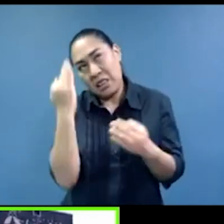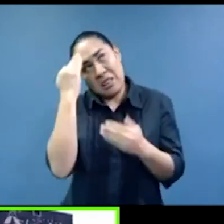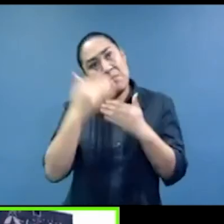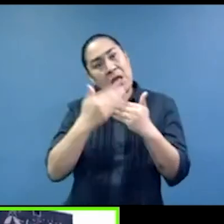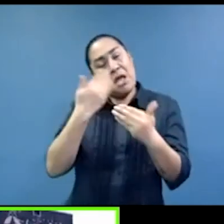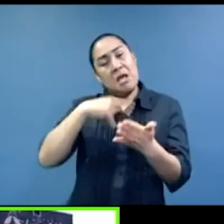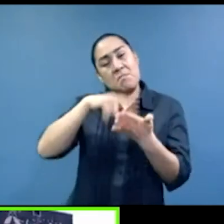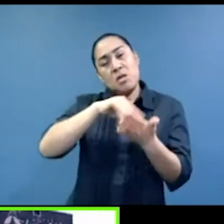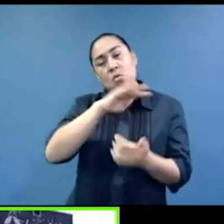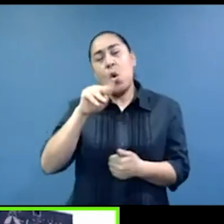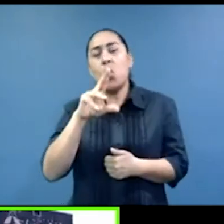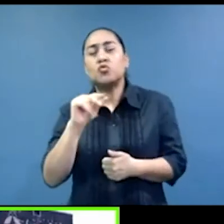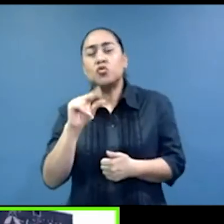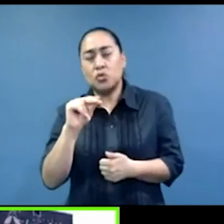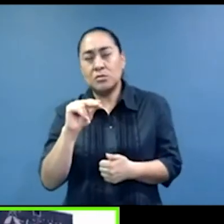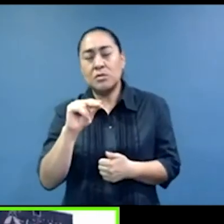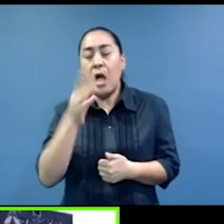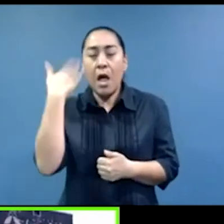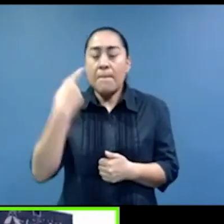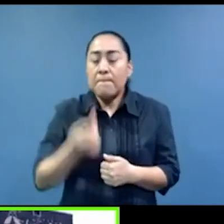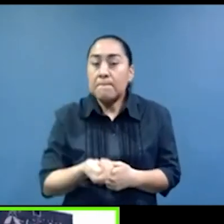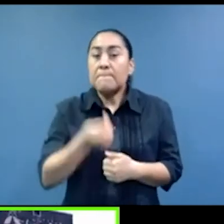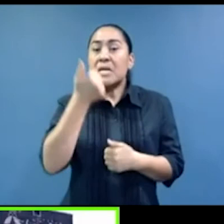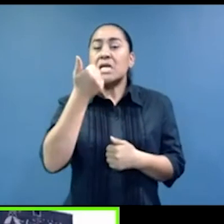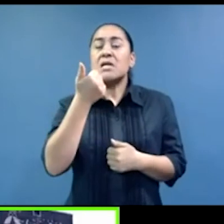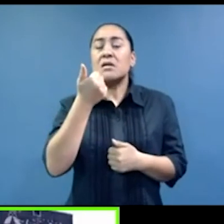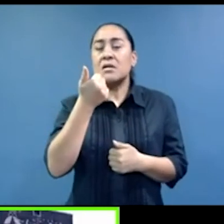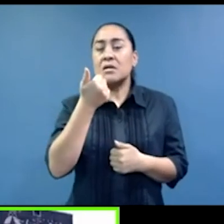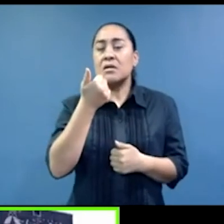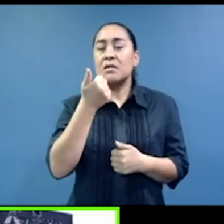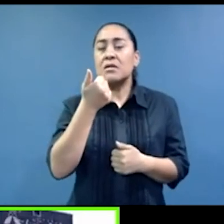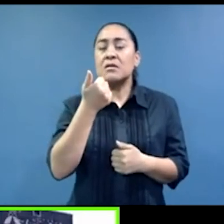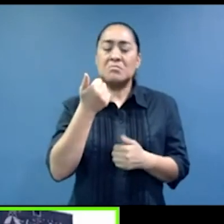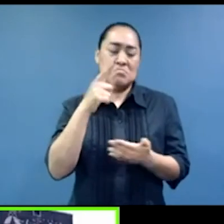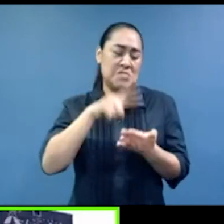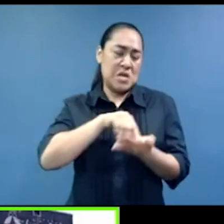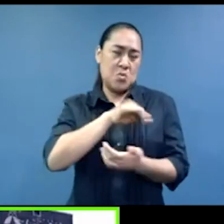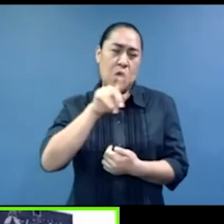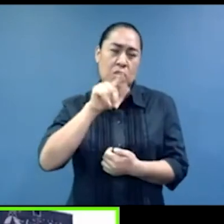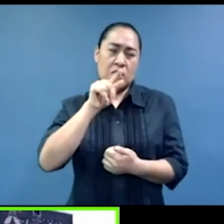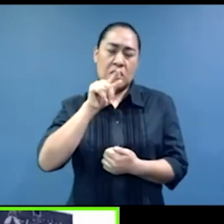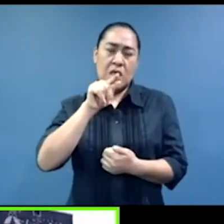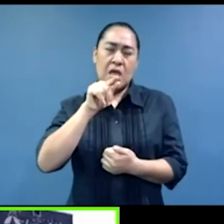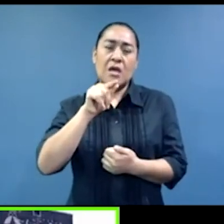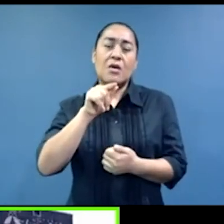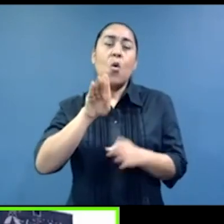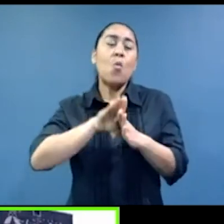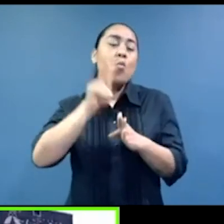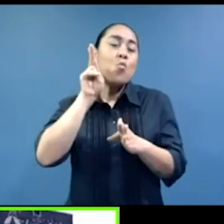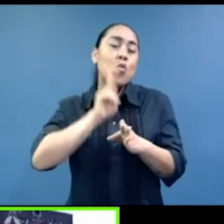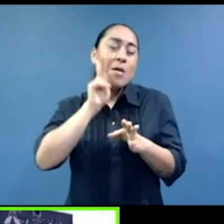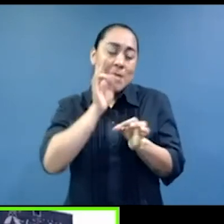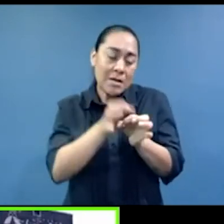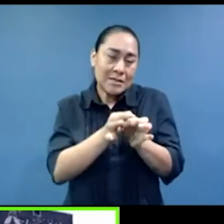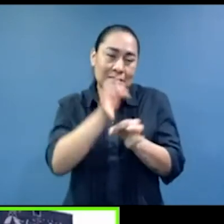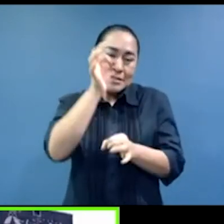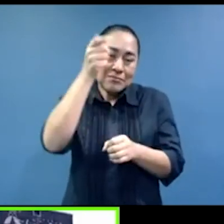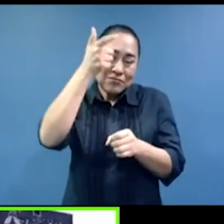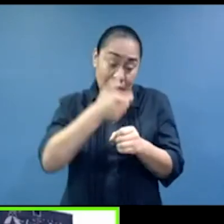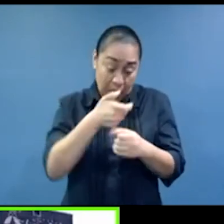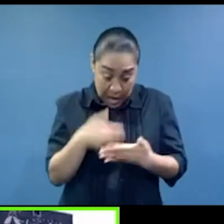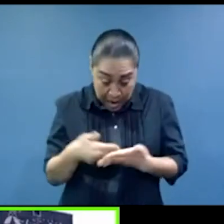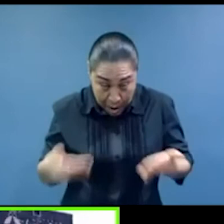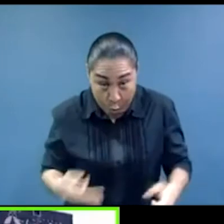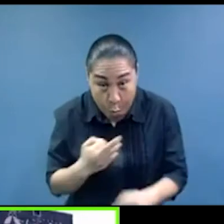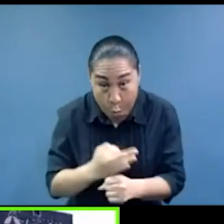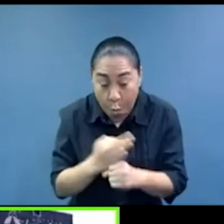con el nacimiento de lo que se llamó finales de los 70, primera bebé de probeta. Hoy en día, la ciencia básica